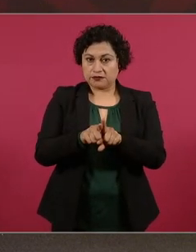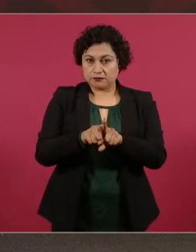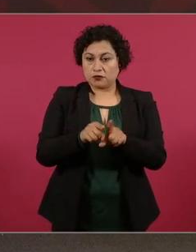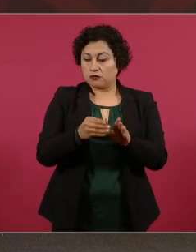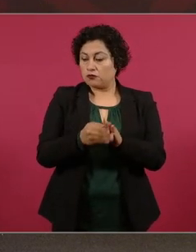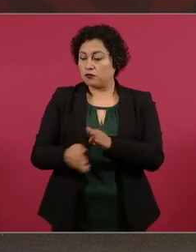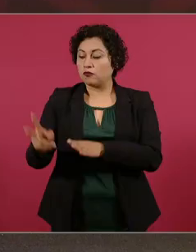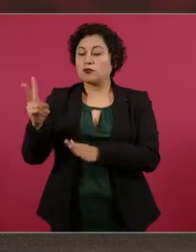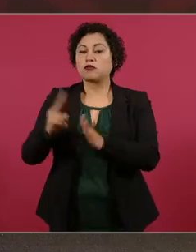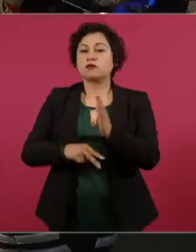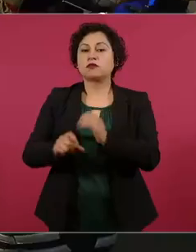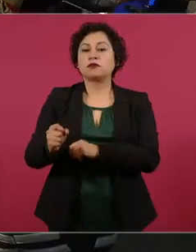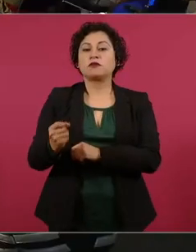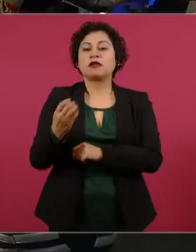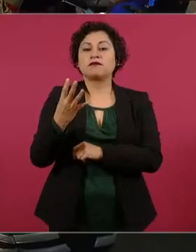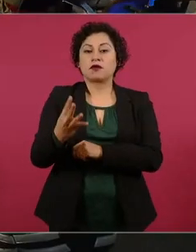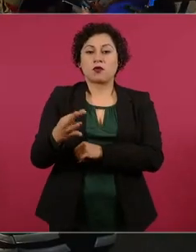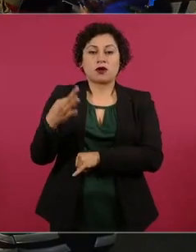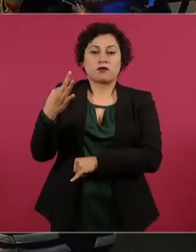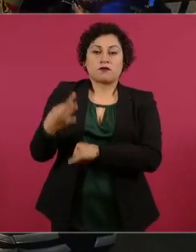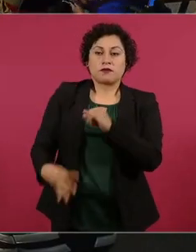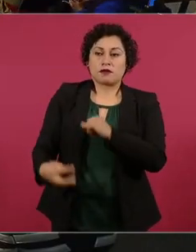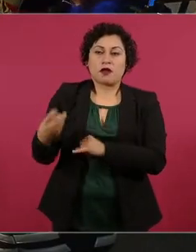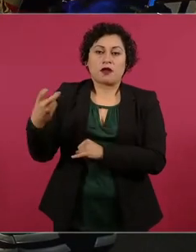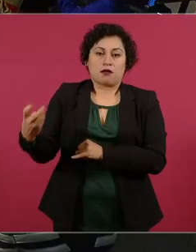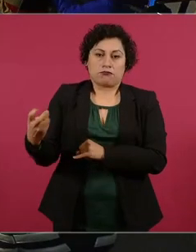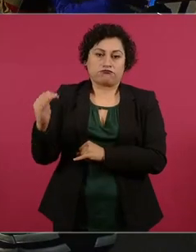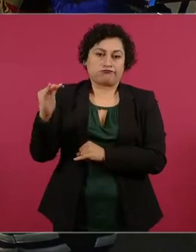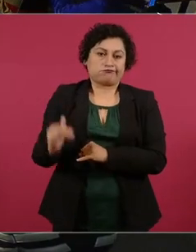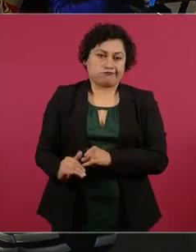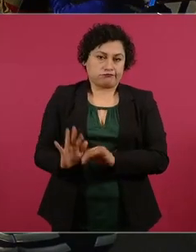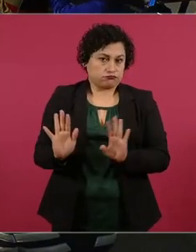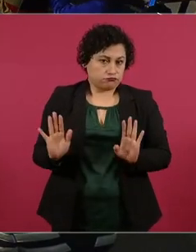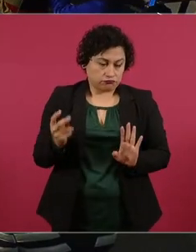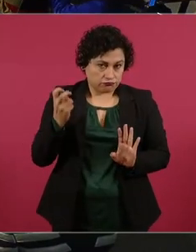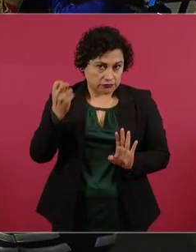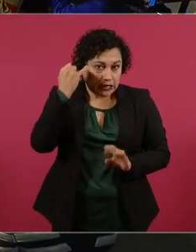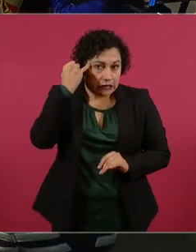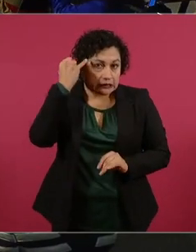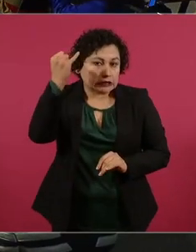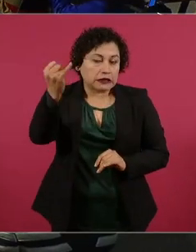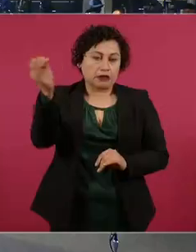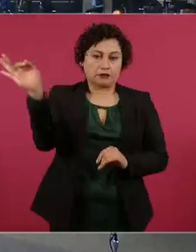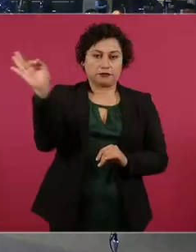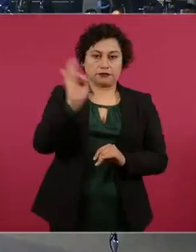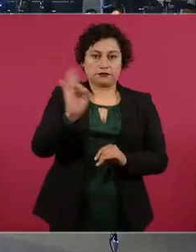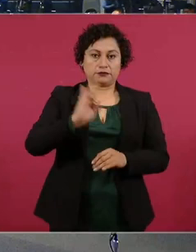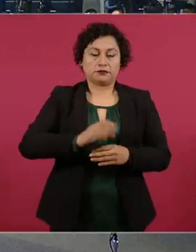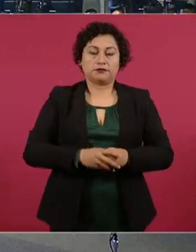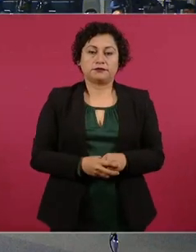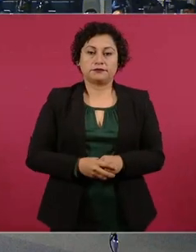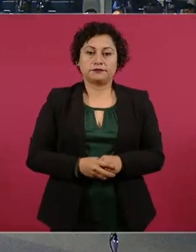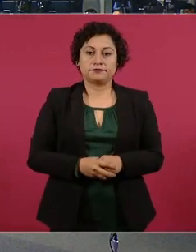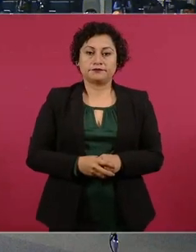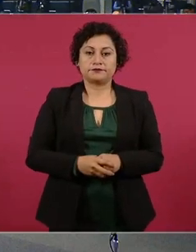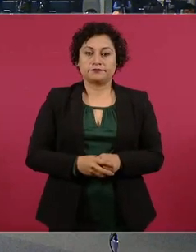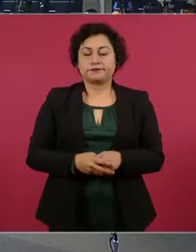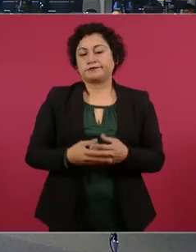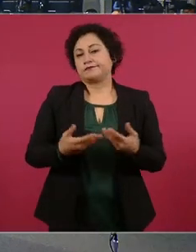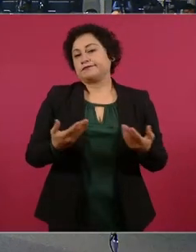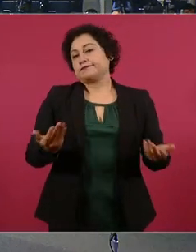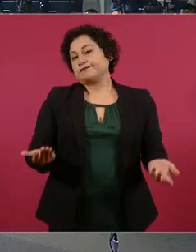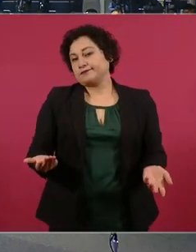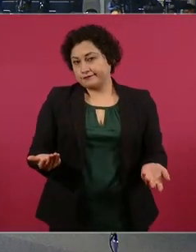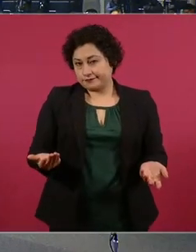24. O sea, en deuda en general. Esto no pasa ni